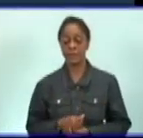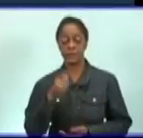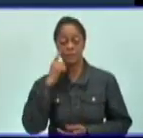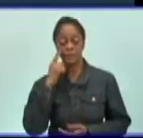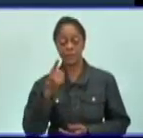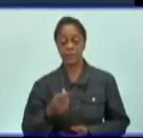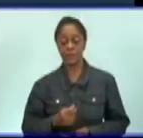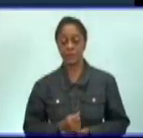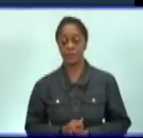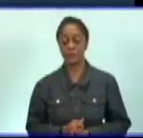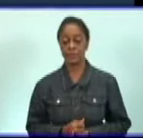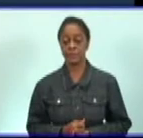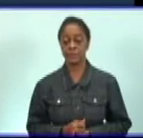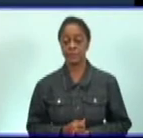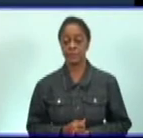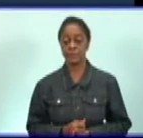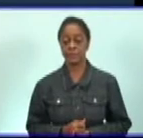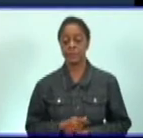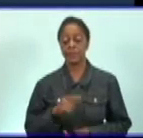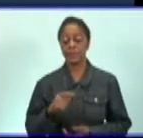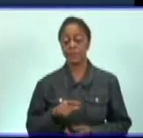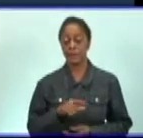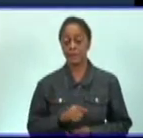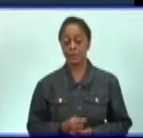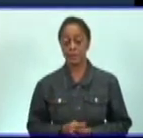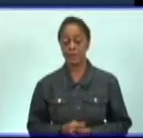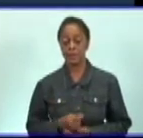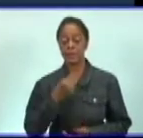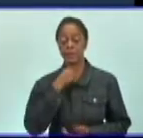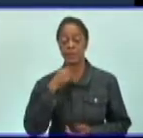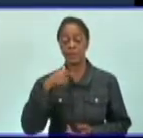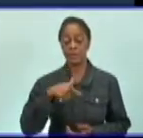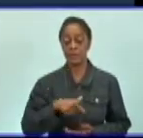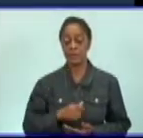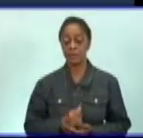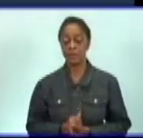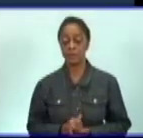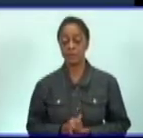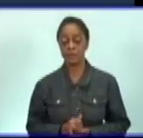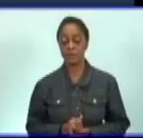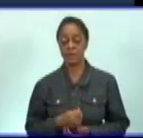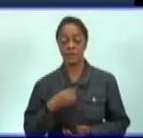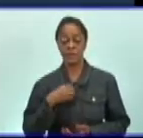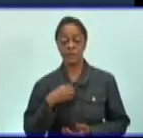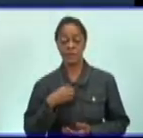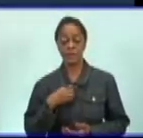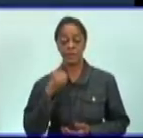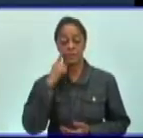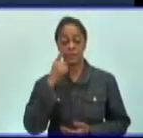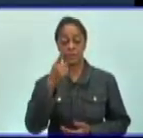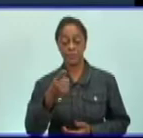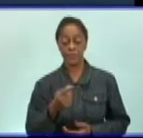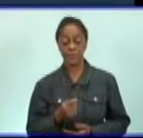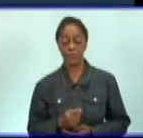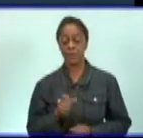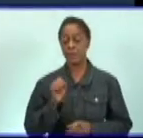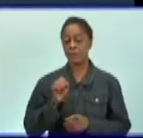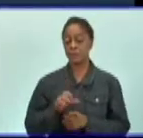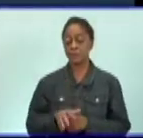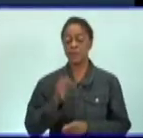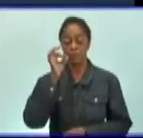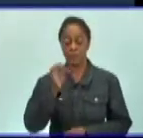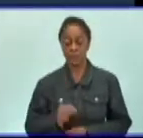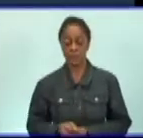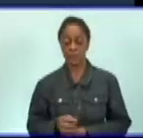Veamos. En el caso del ejercicio que tenemos en pantalla, comenzaríamos